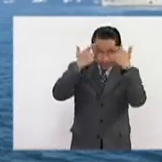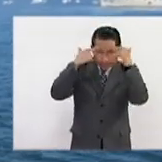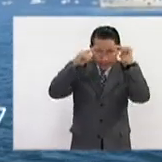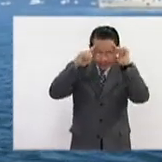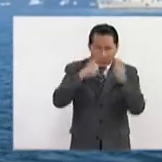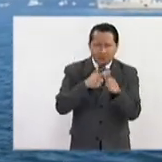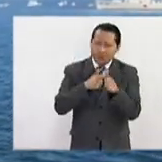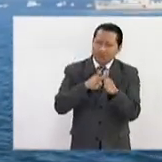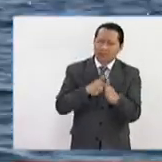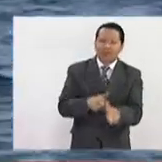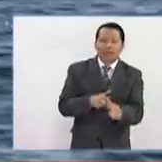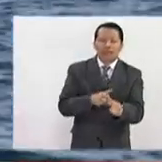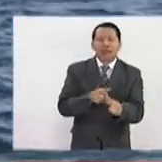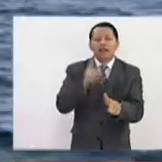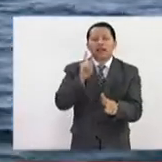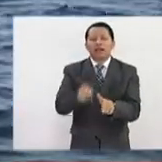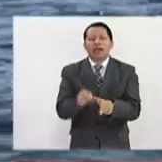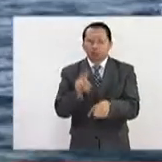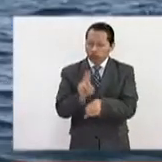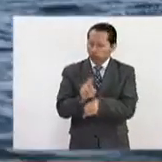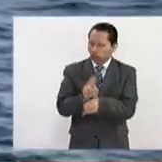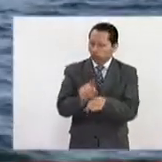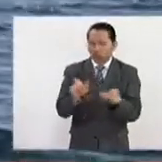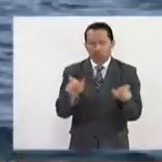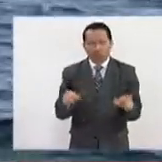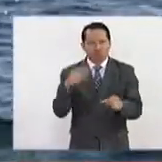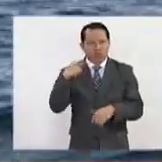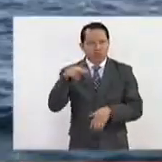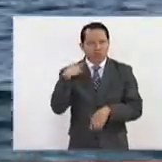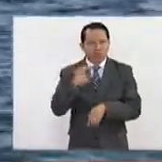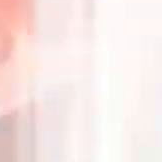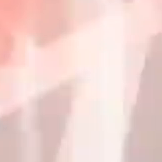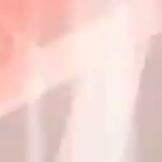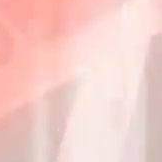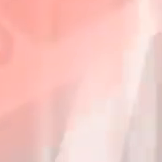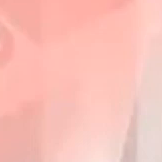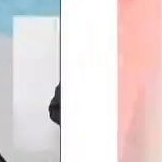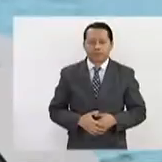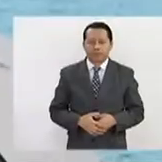ejerciendo tareas de seguridad para los veracruzanos.